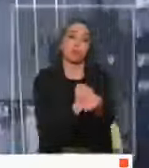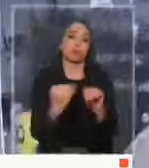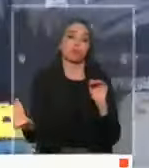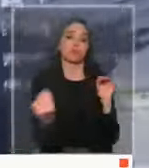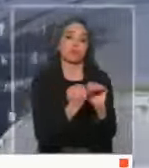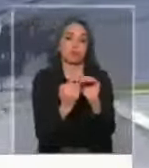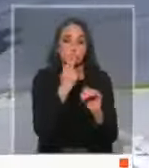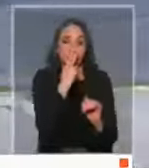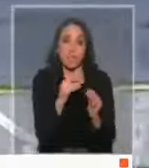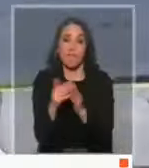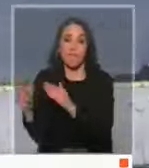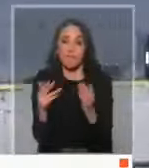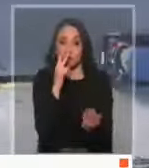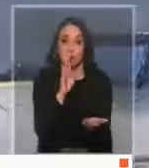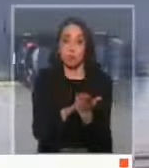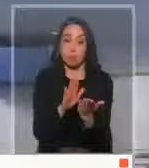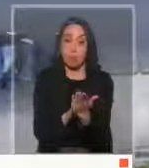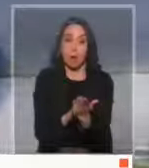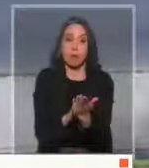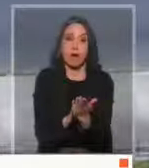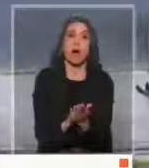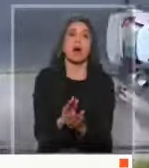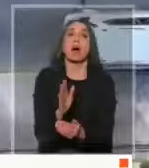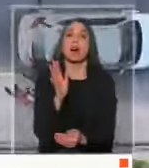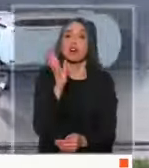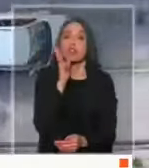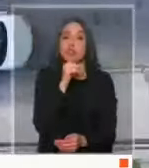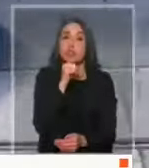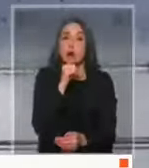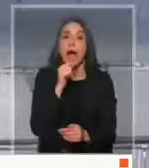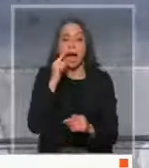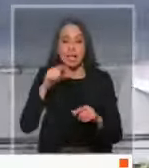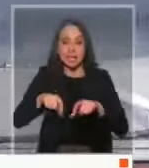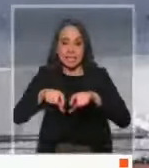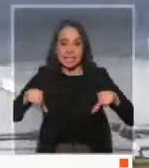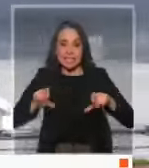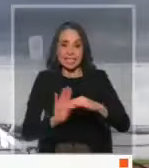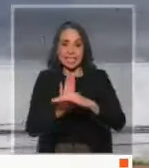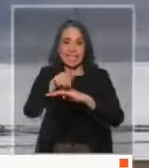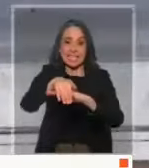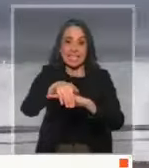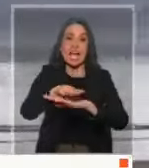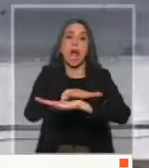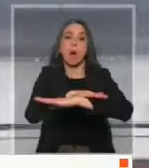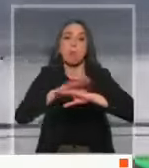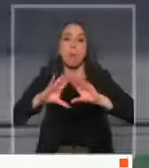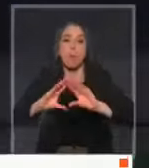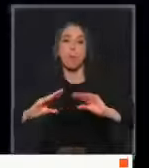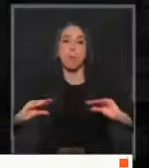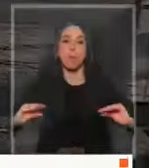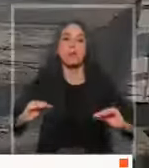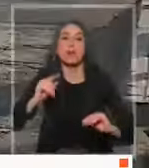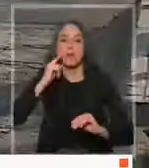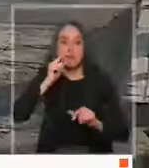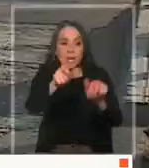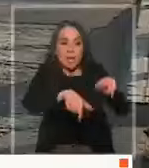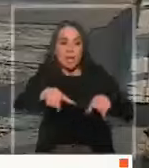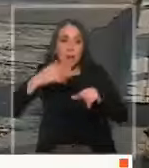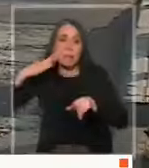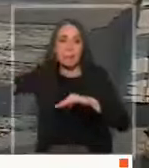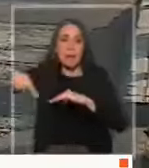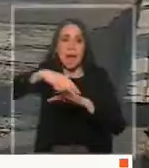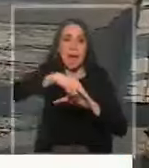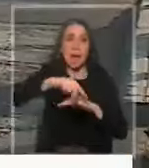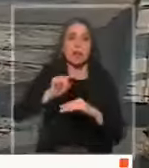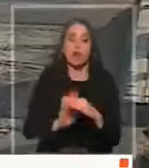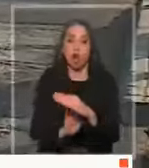lo que acusan los vecinos, la falta de mantención de los reductores de velocidad y del paso peatonal. Incluso acá en los monitores muy poco